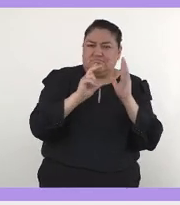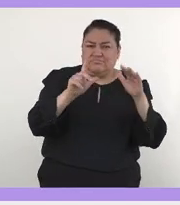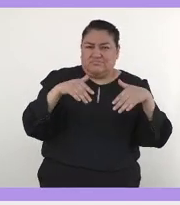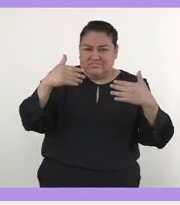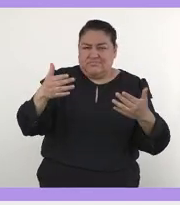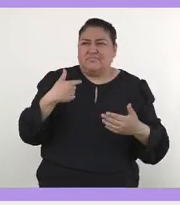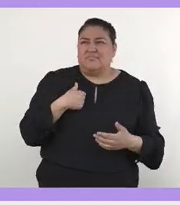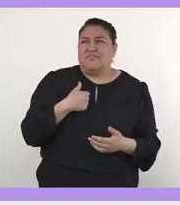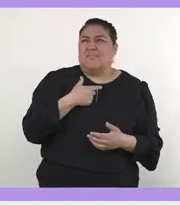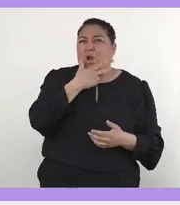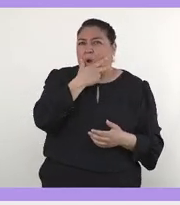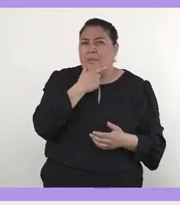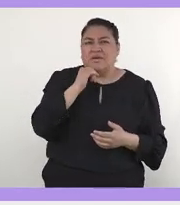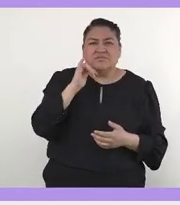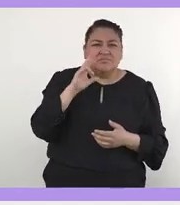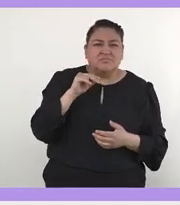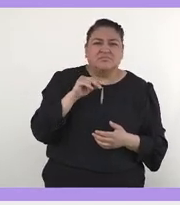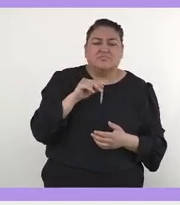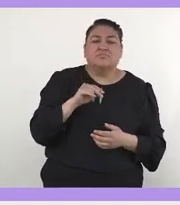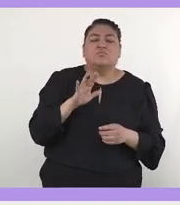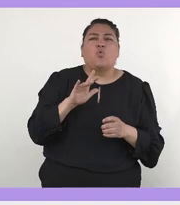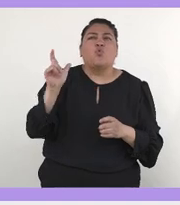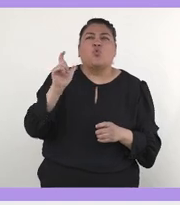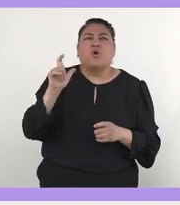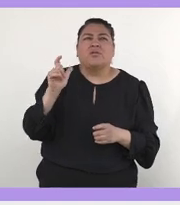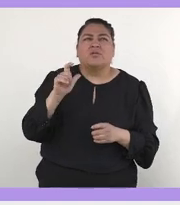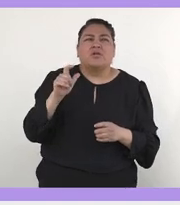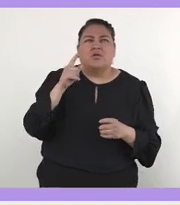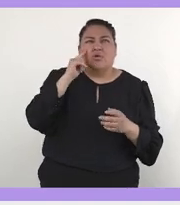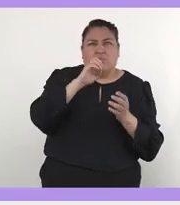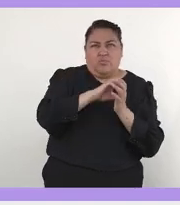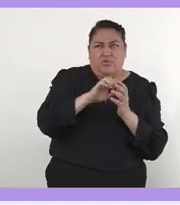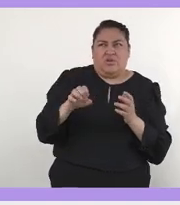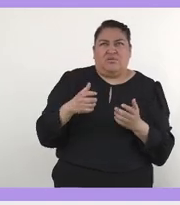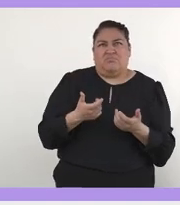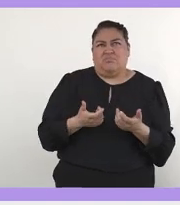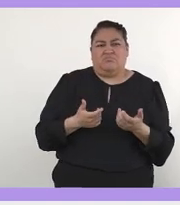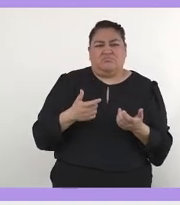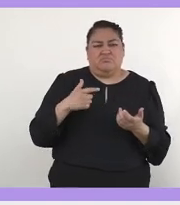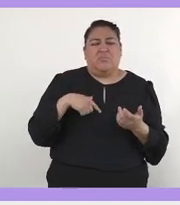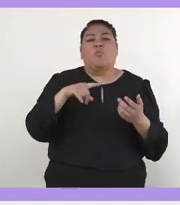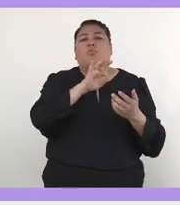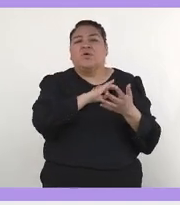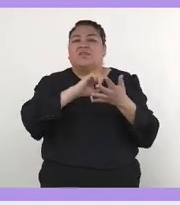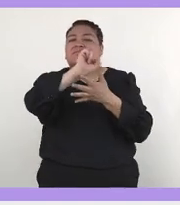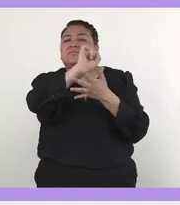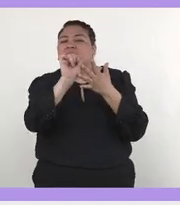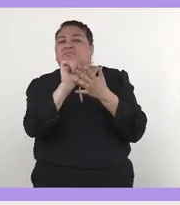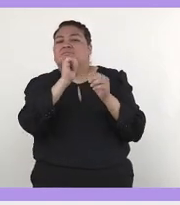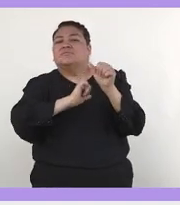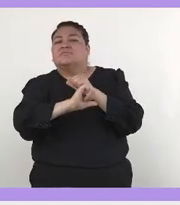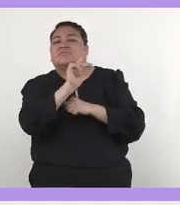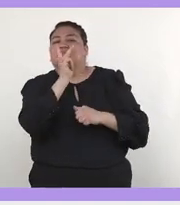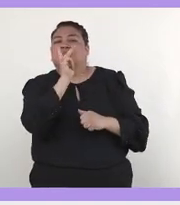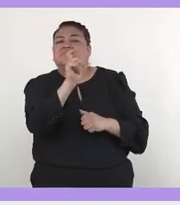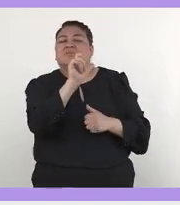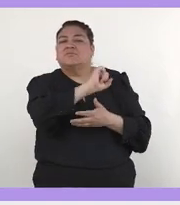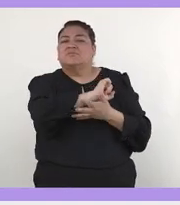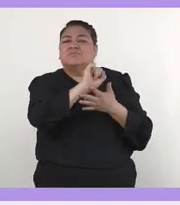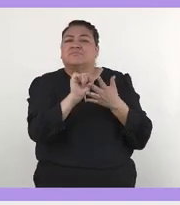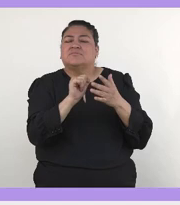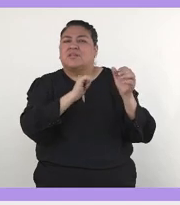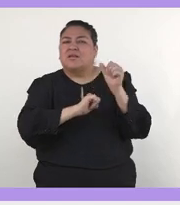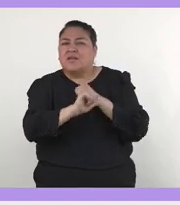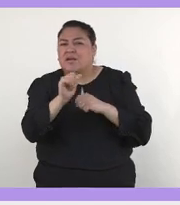utilizan el masculino genérico y si lo utilizan vean qué alternativa tienen créanme que hay alternativas a veces nos parece que no que se nos cierre el mundo